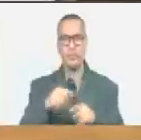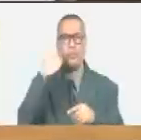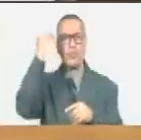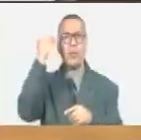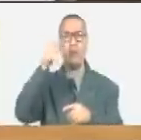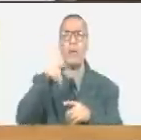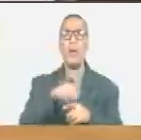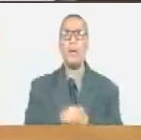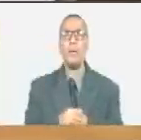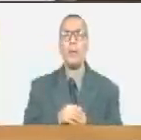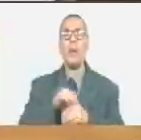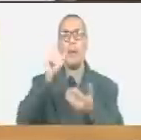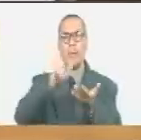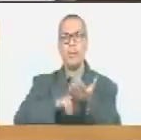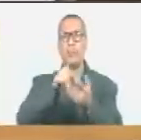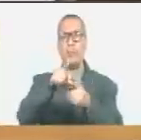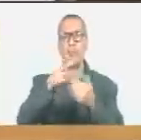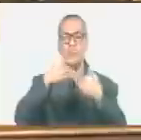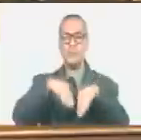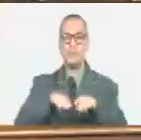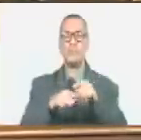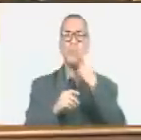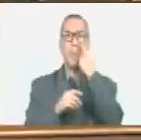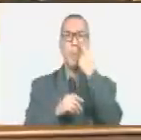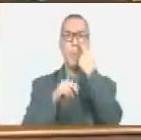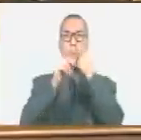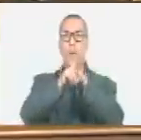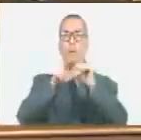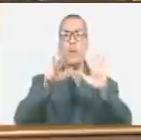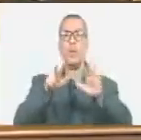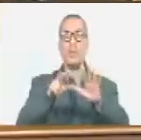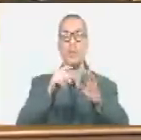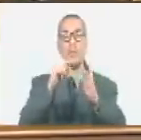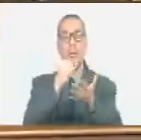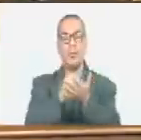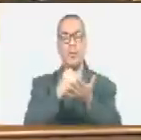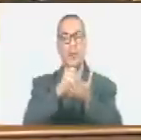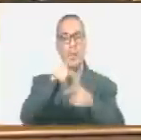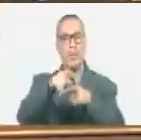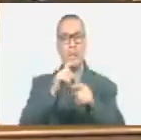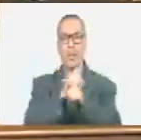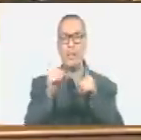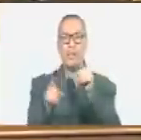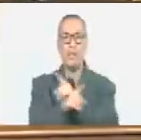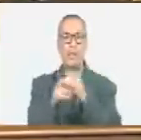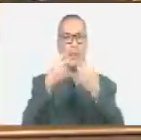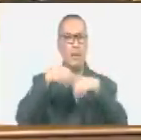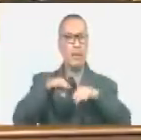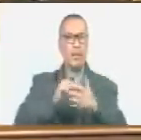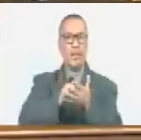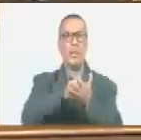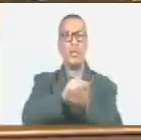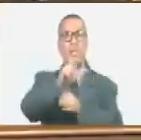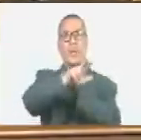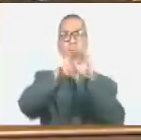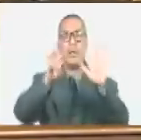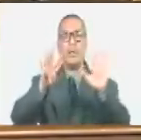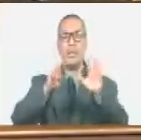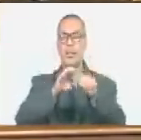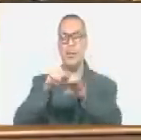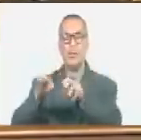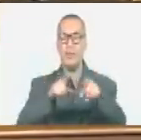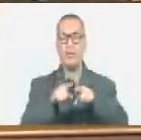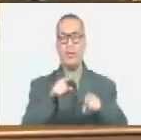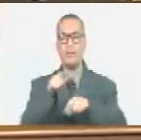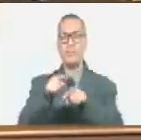consideración. Aprobado. Siguiente. 80º. Se propone aprobar con modificación el contenido del artículo 39, quedando redactado